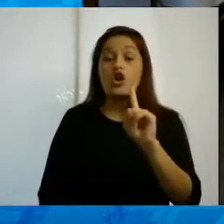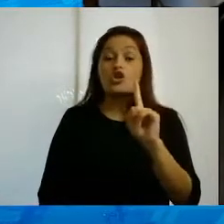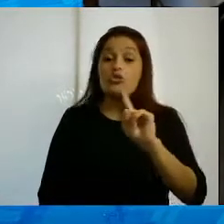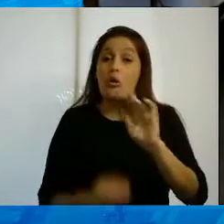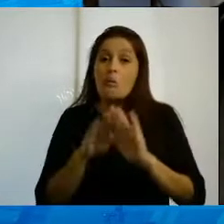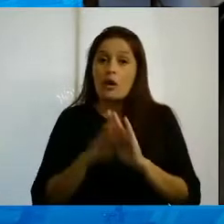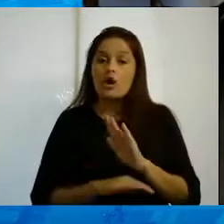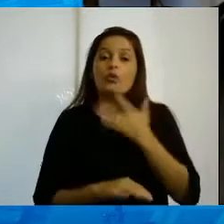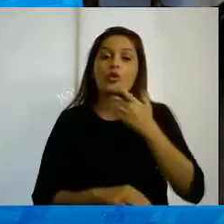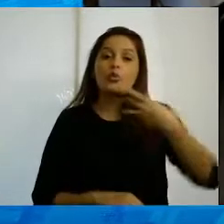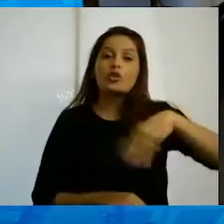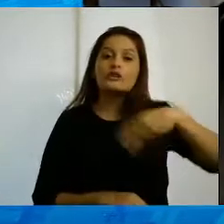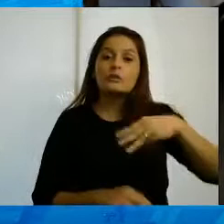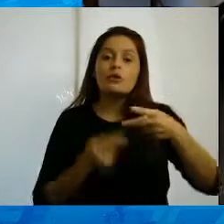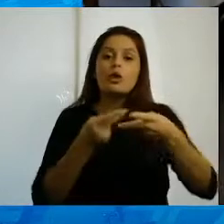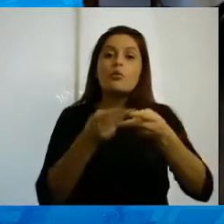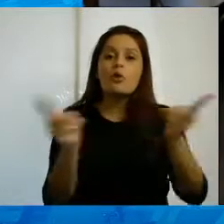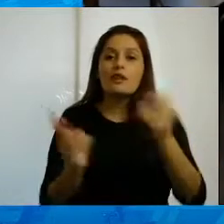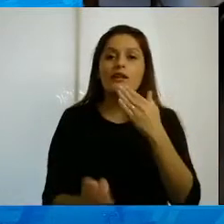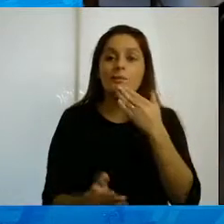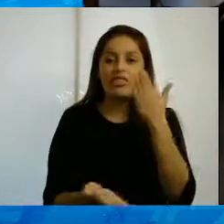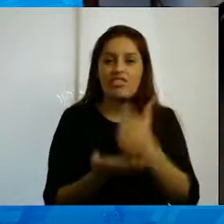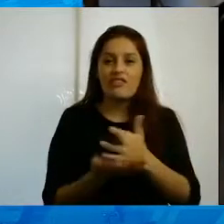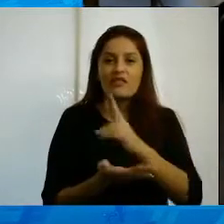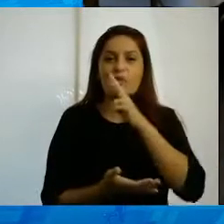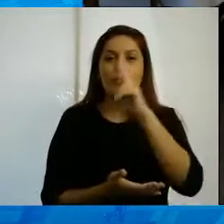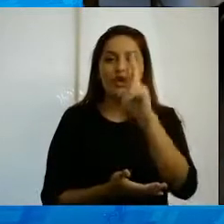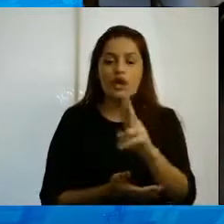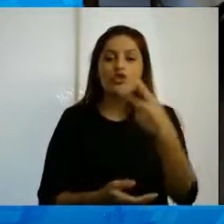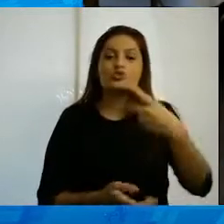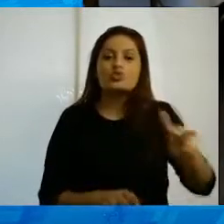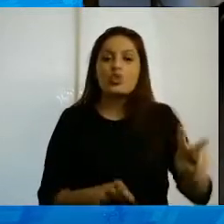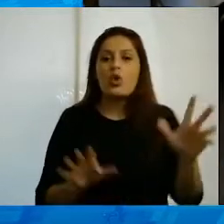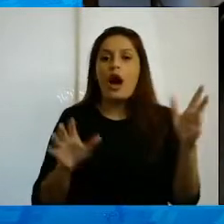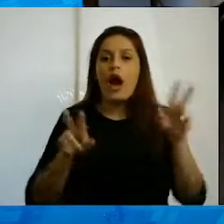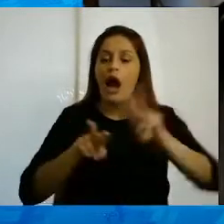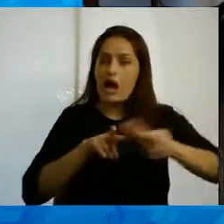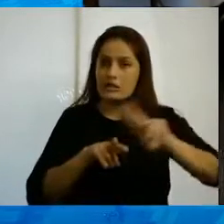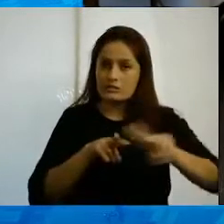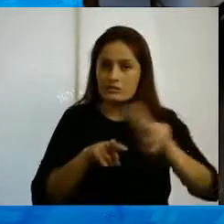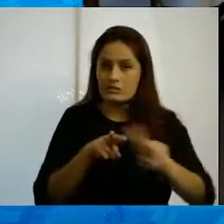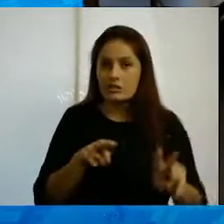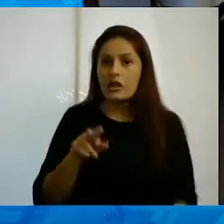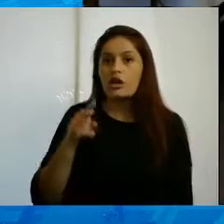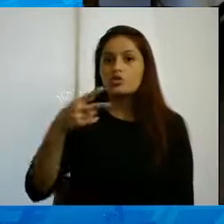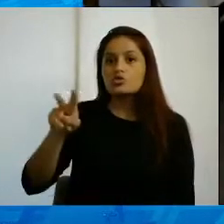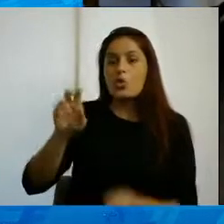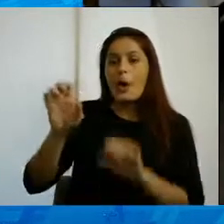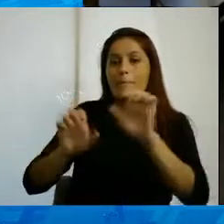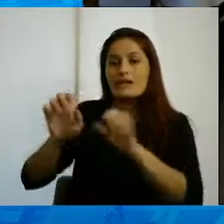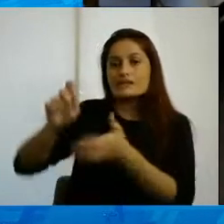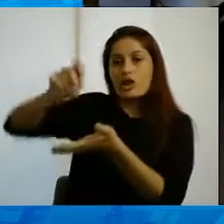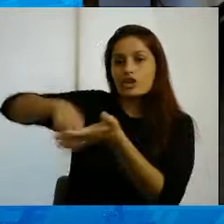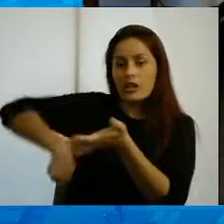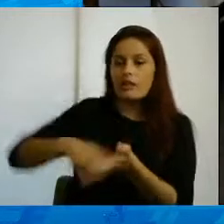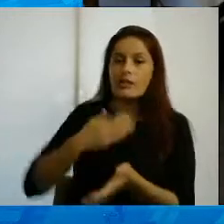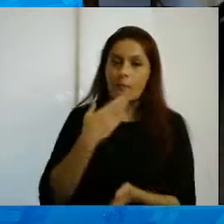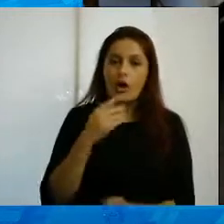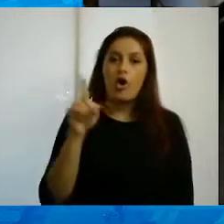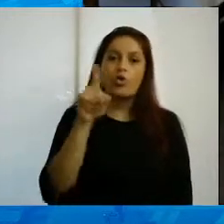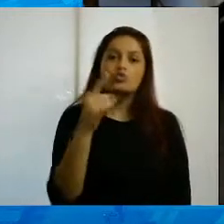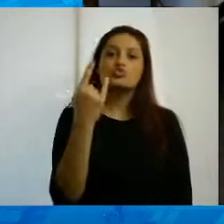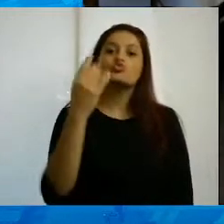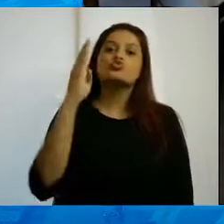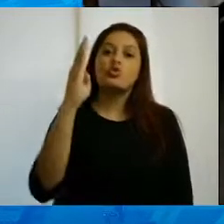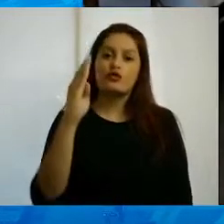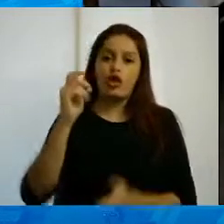los municipios y las entidades públicas también tienen que responder por los actos que cometen sus contratistas o subcontratistas.